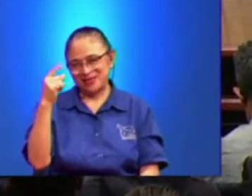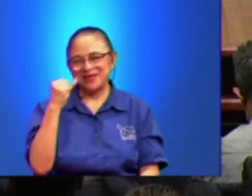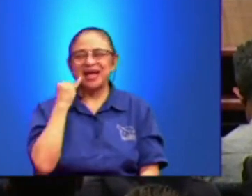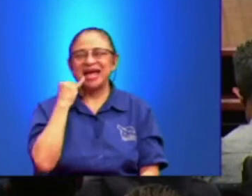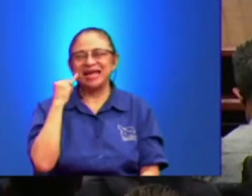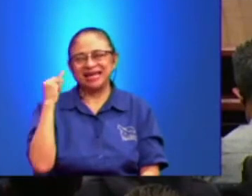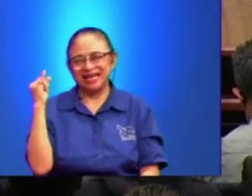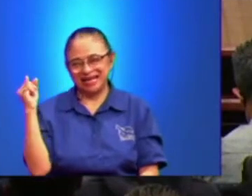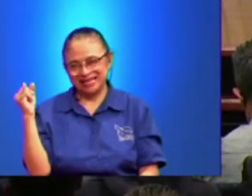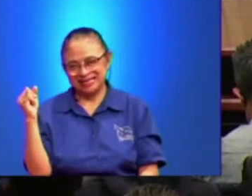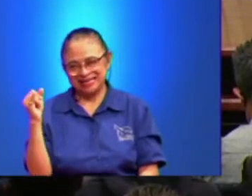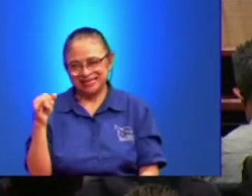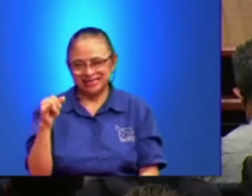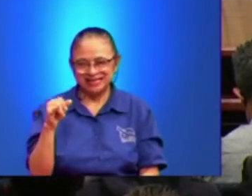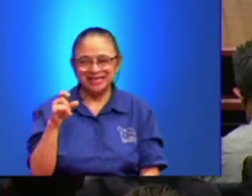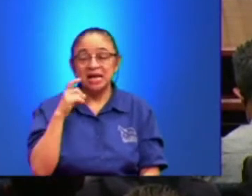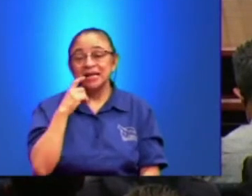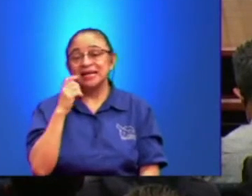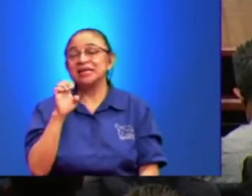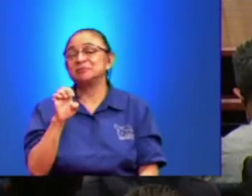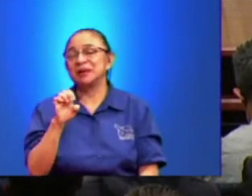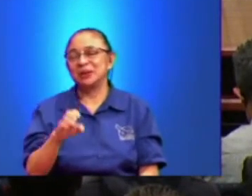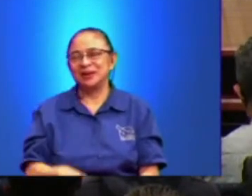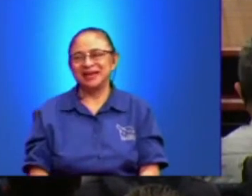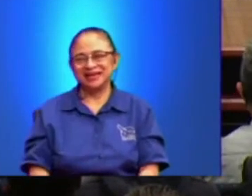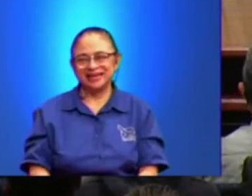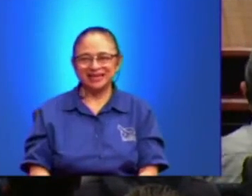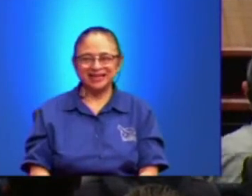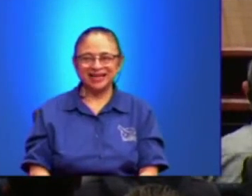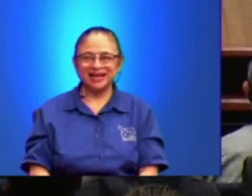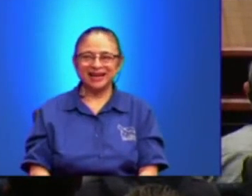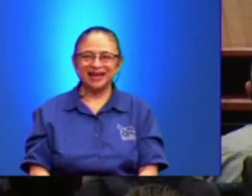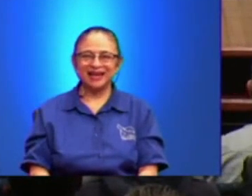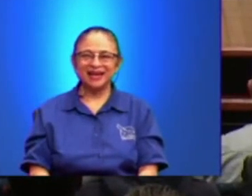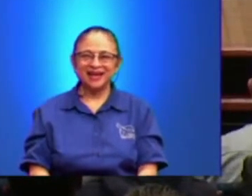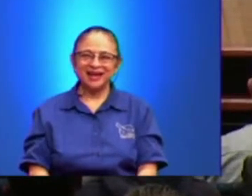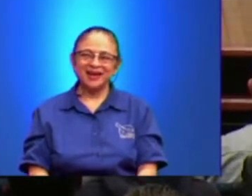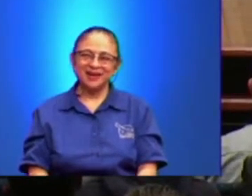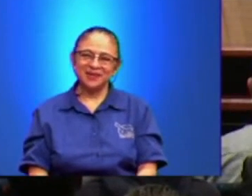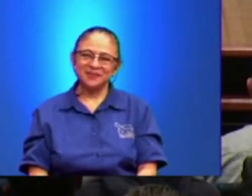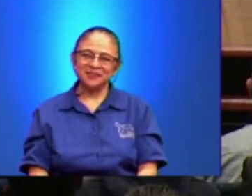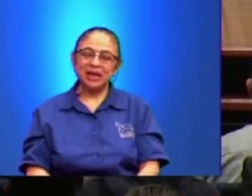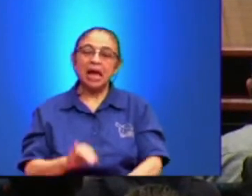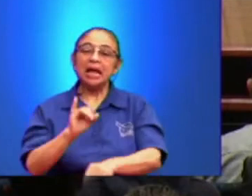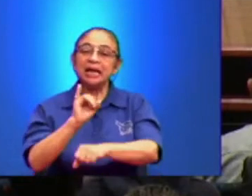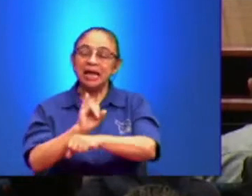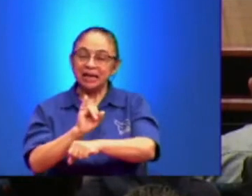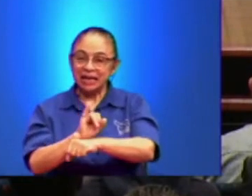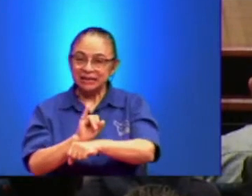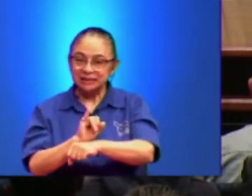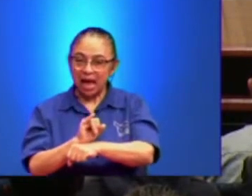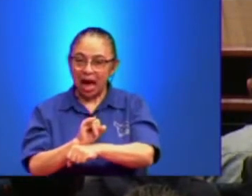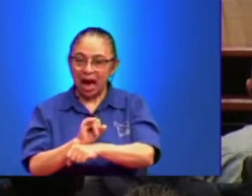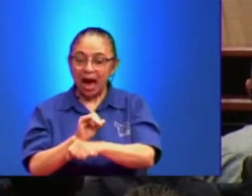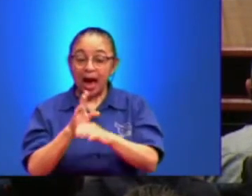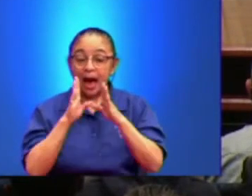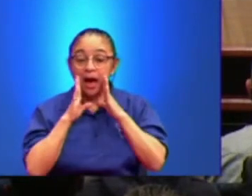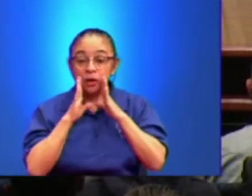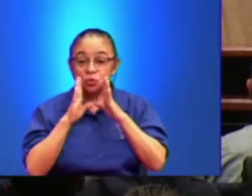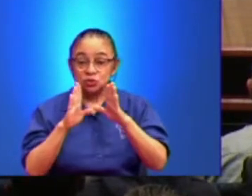ok entonces volvamos a la iglesia catã hello que aconseja a